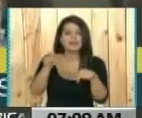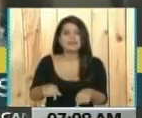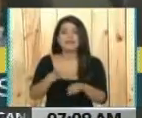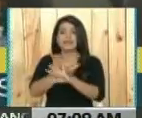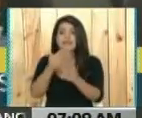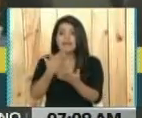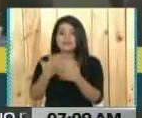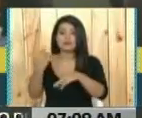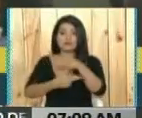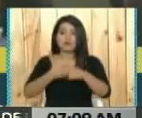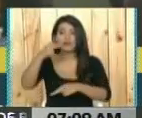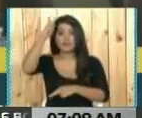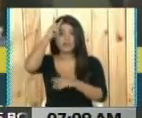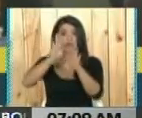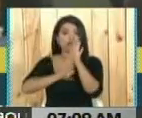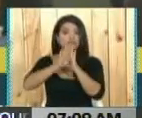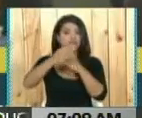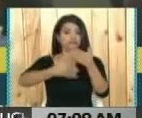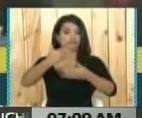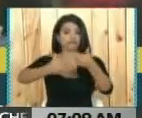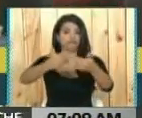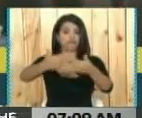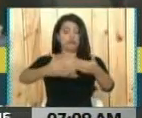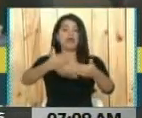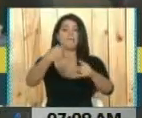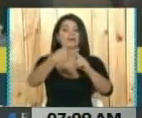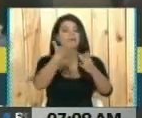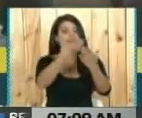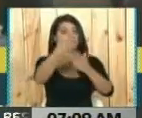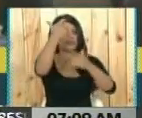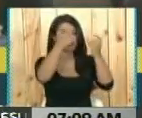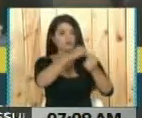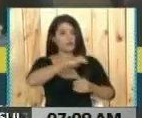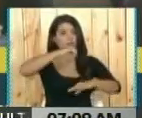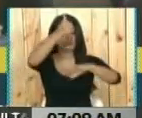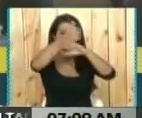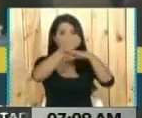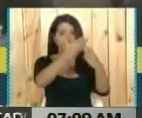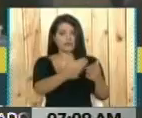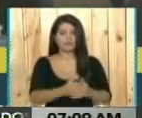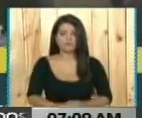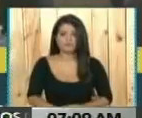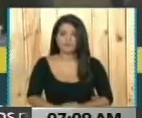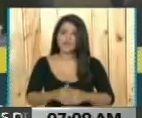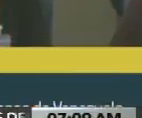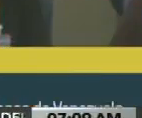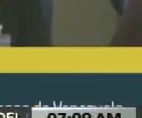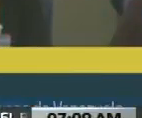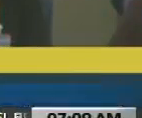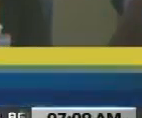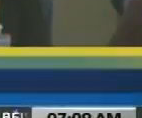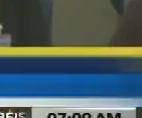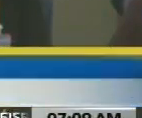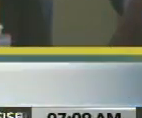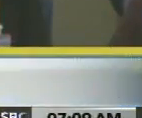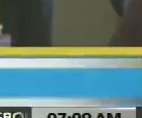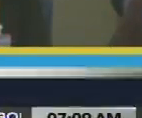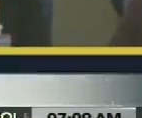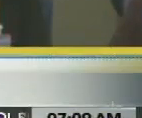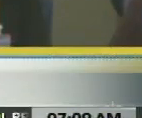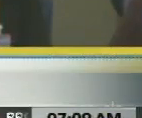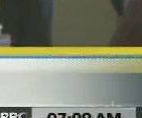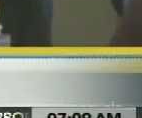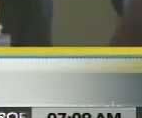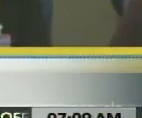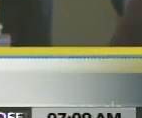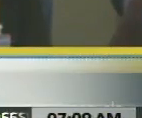al proceso revolucionario iniciado por nuestro comandante supremo Hugo Chávez. En materia legislativa, además del reconocimiento constitucional de 1999,